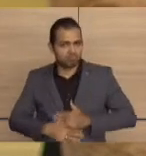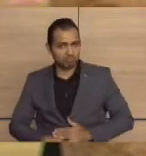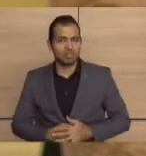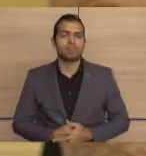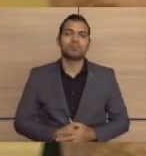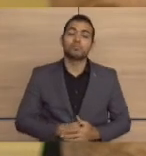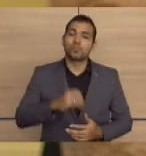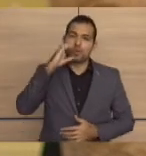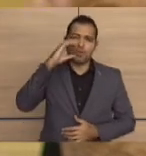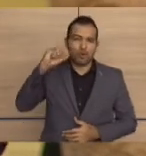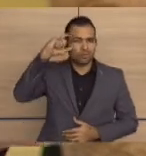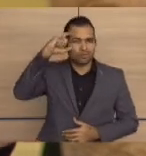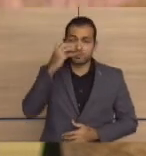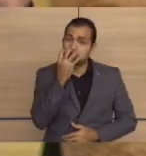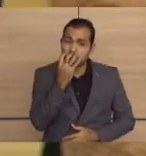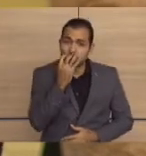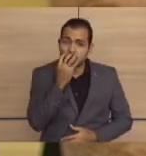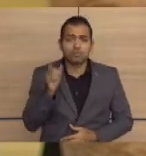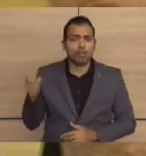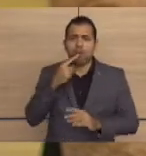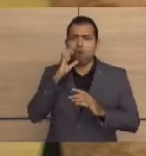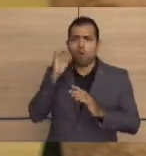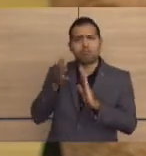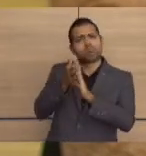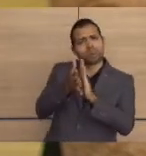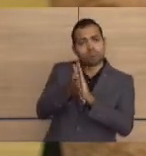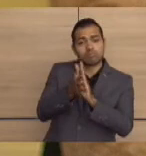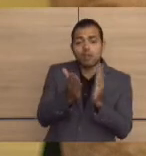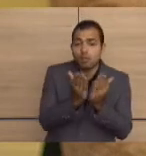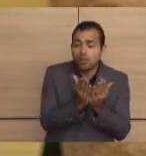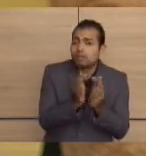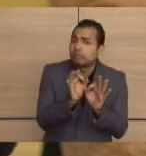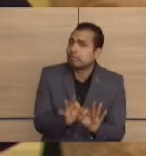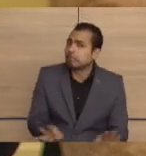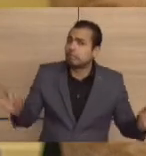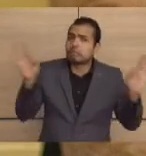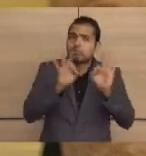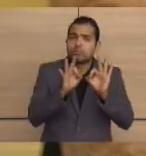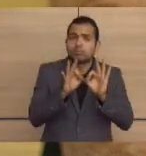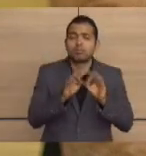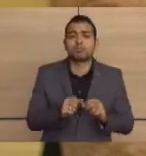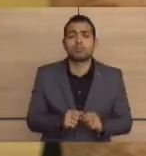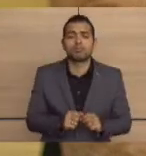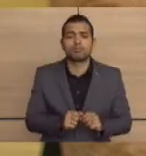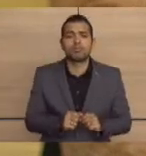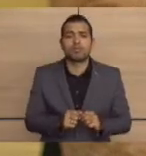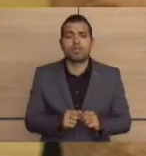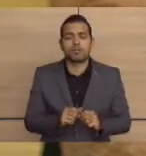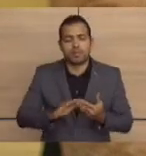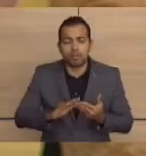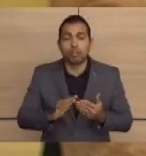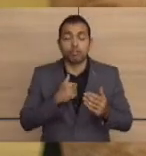reflexiva e inconforme, una educación que nos inspire a creer en nosotros mismos, que nos inspire